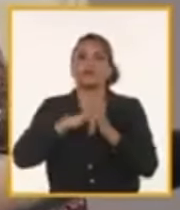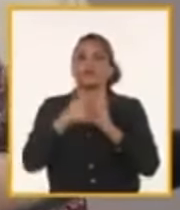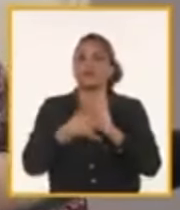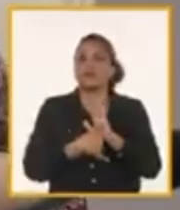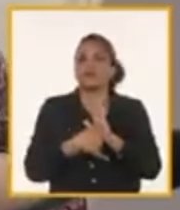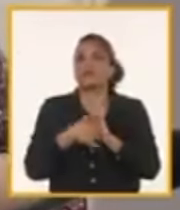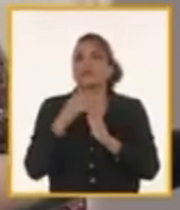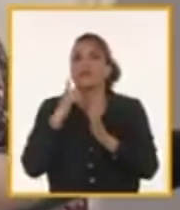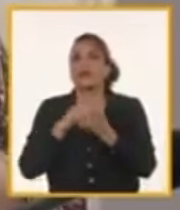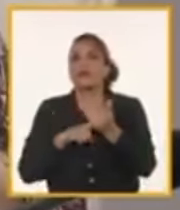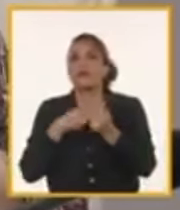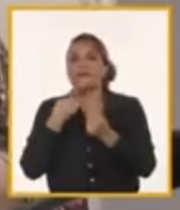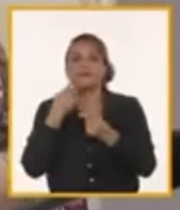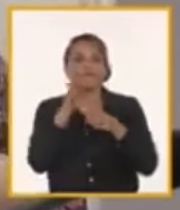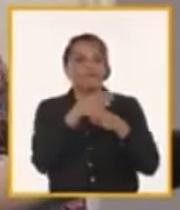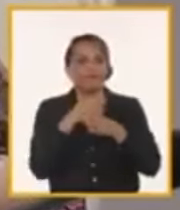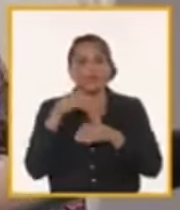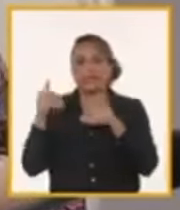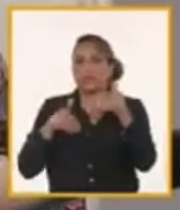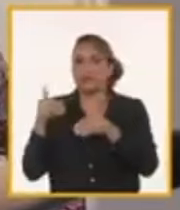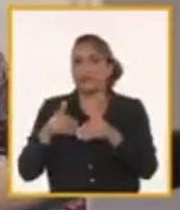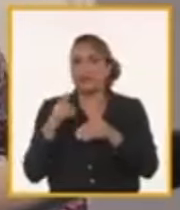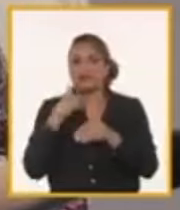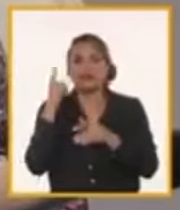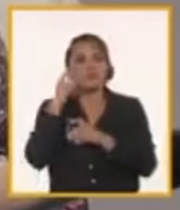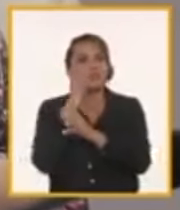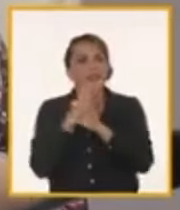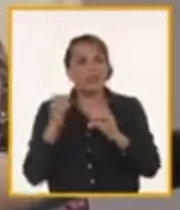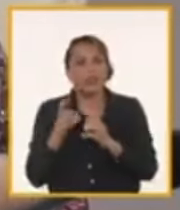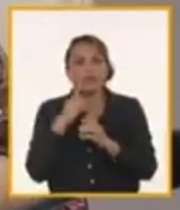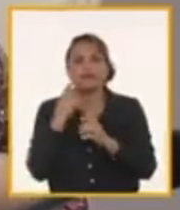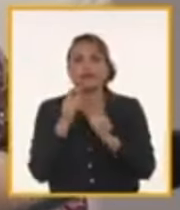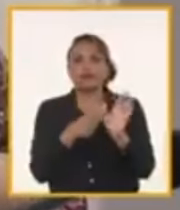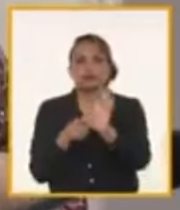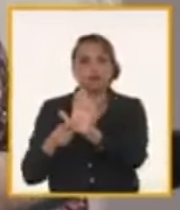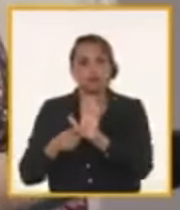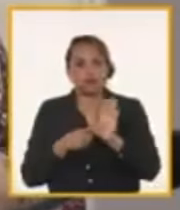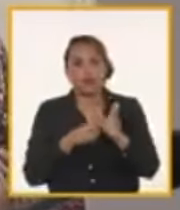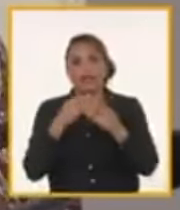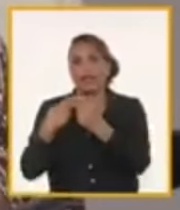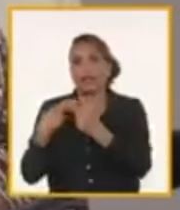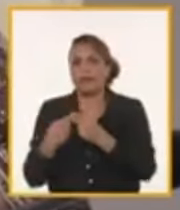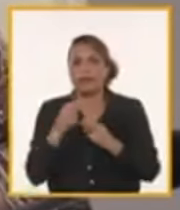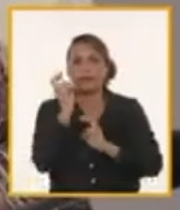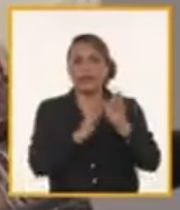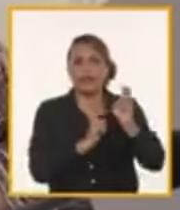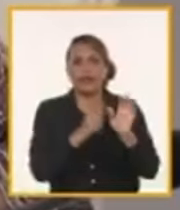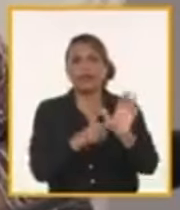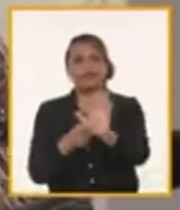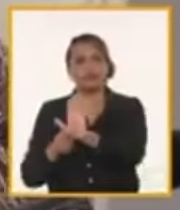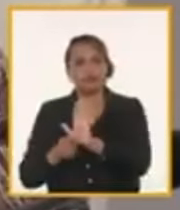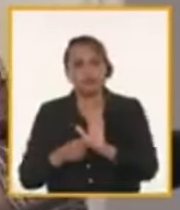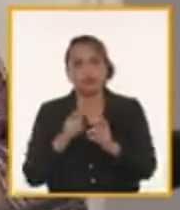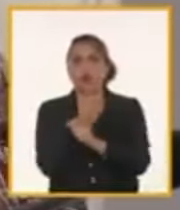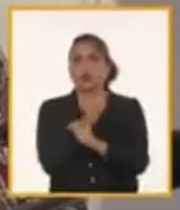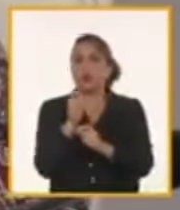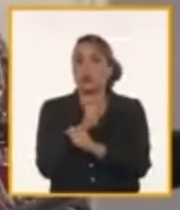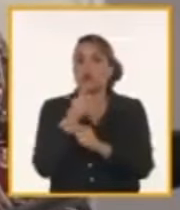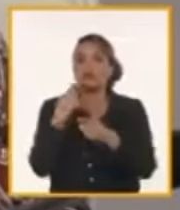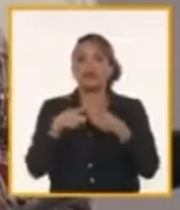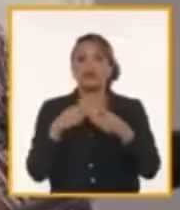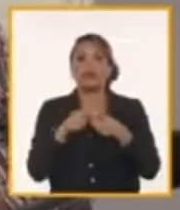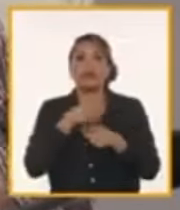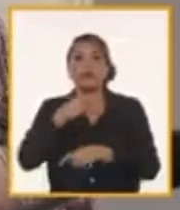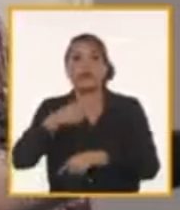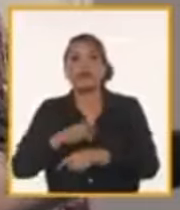participación de proyectos en la participación en foros científicos estudiantiles en eventos en talleres en los concursos por ejemplo de